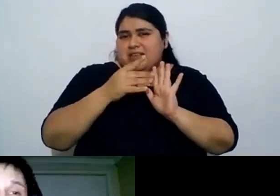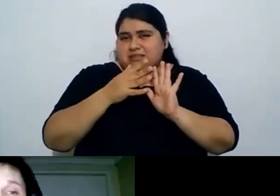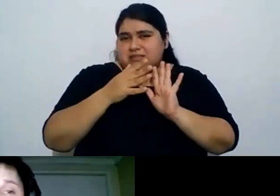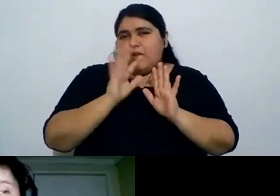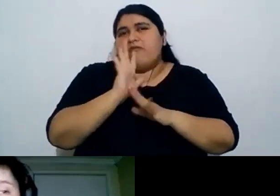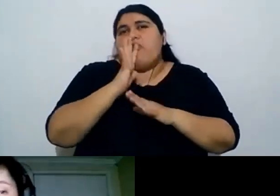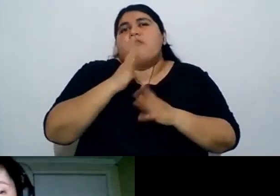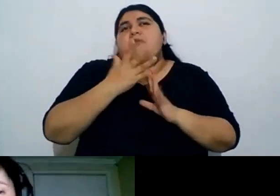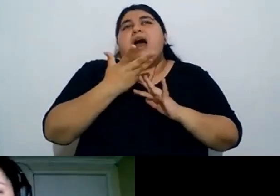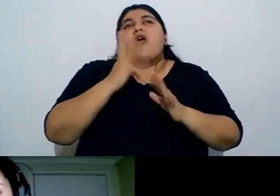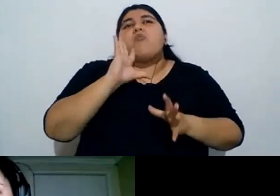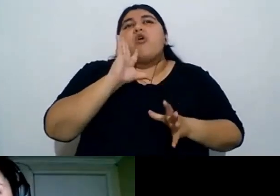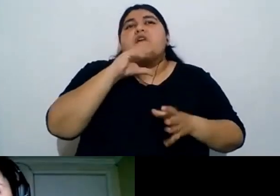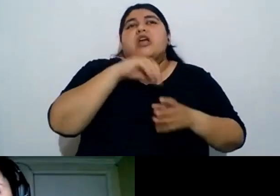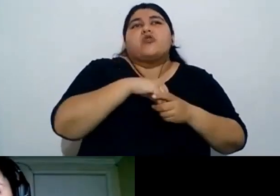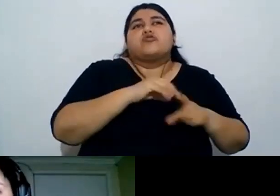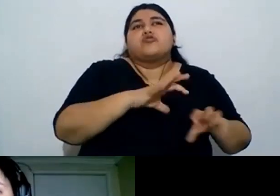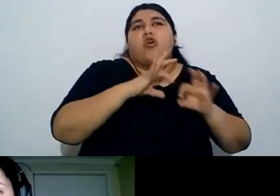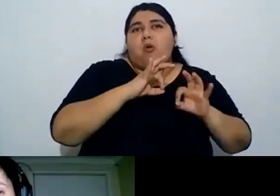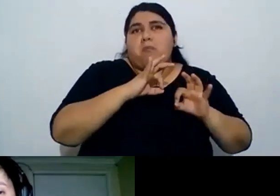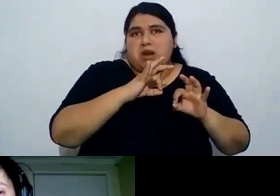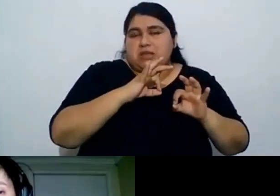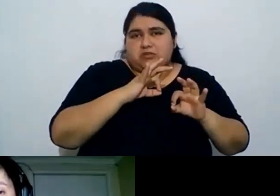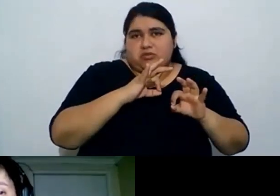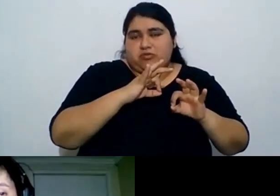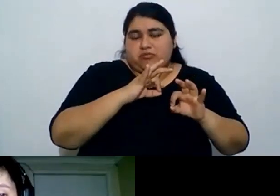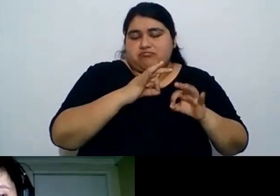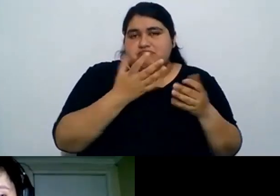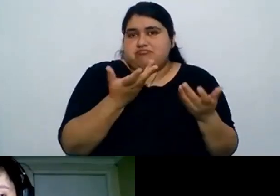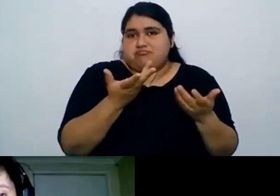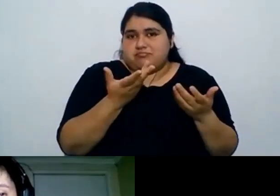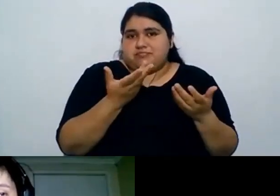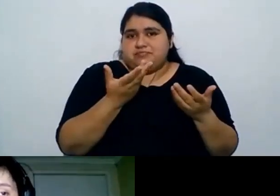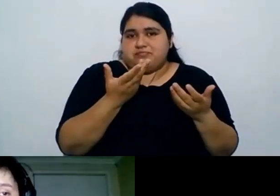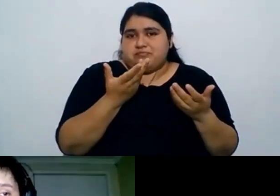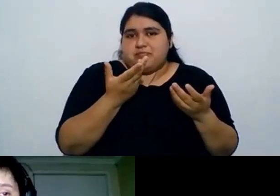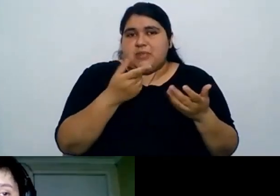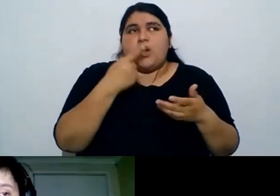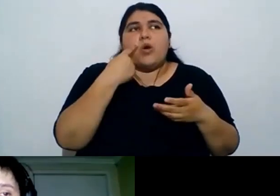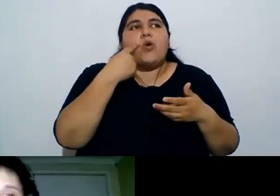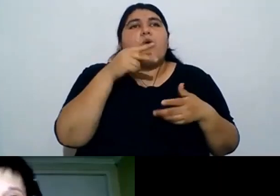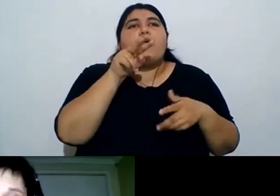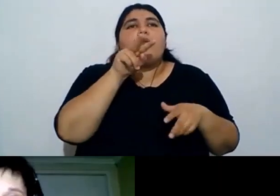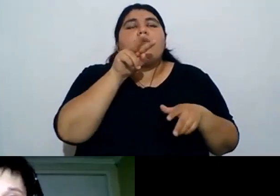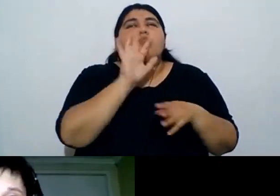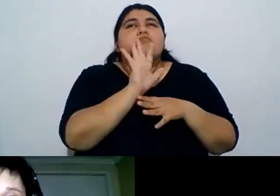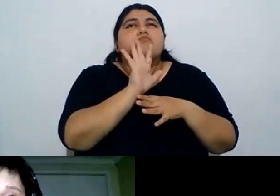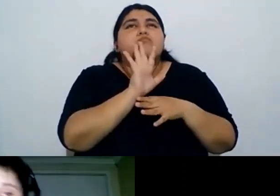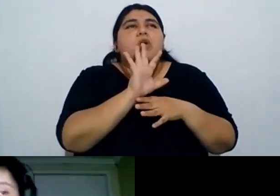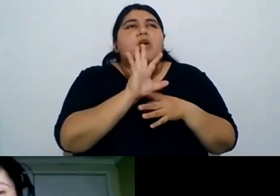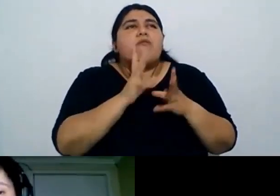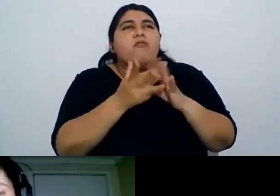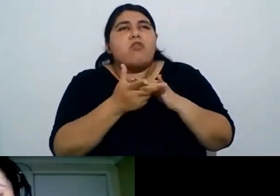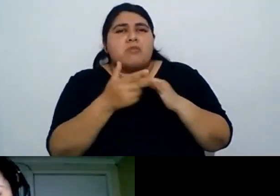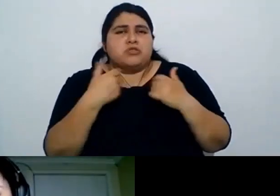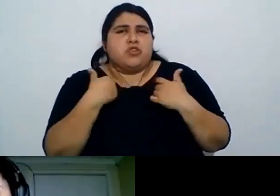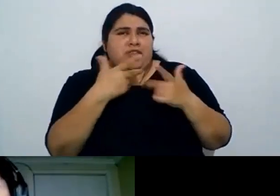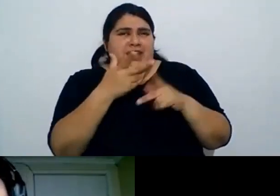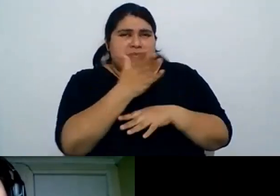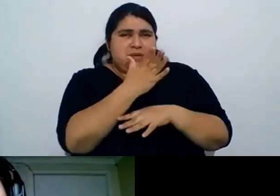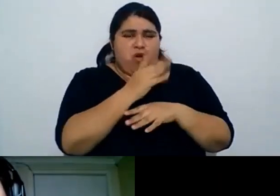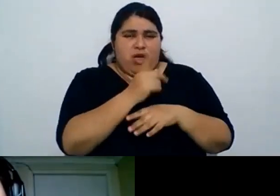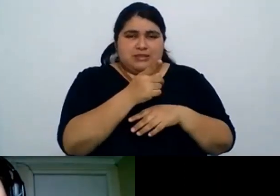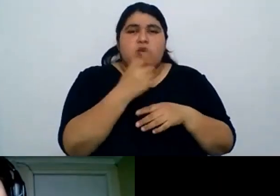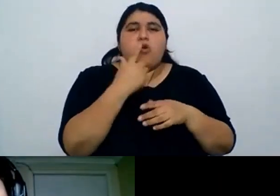real inclusión de una persona en situación de discapacidad. Poner un piso equitativo, como dije anteriormente, un